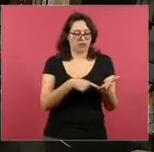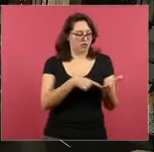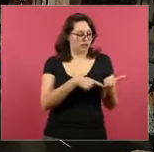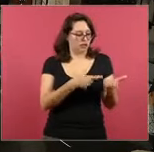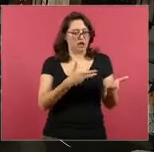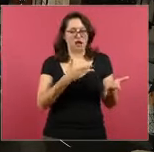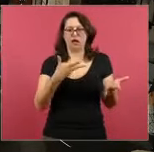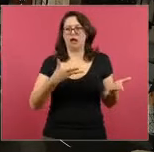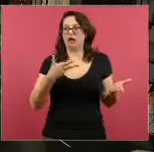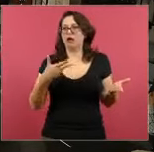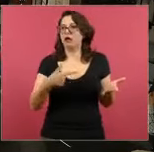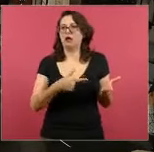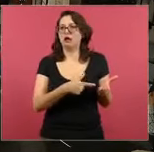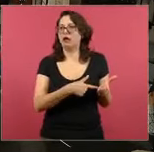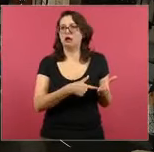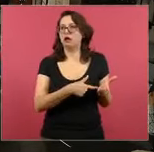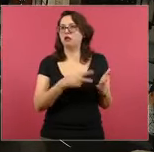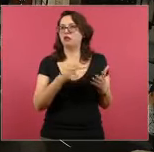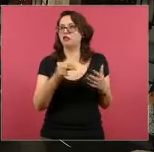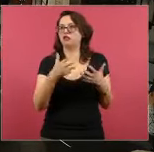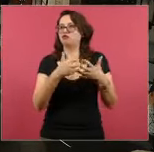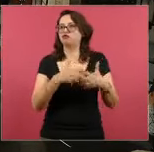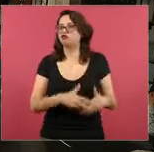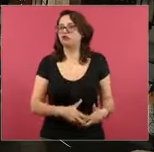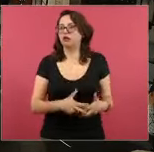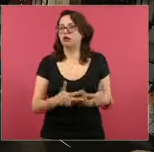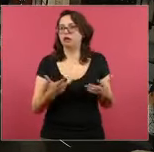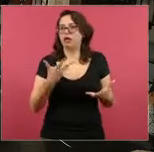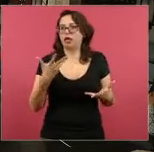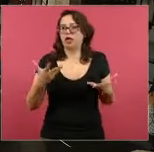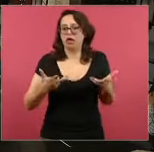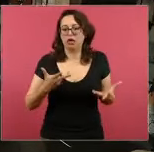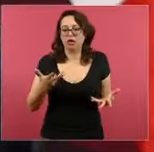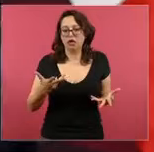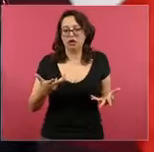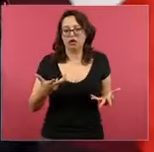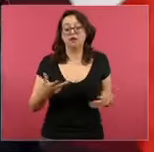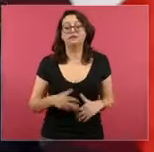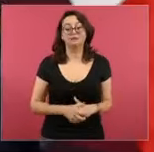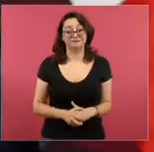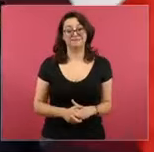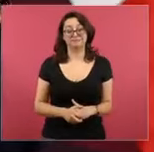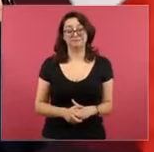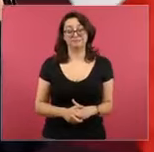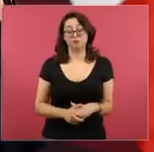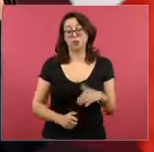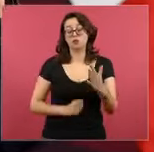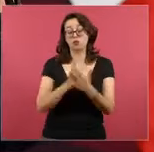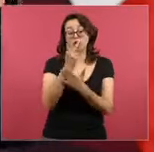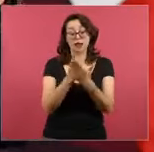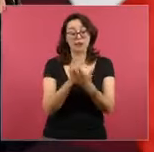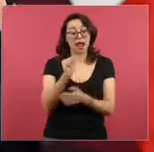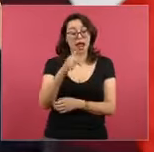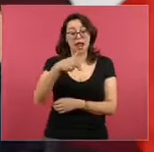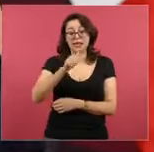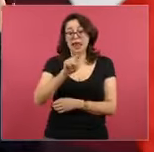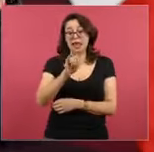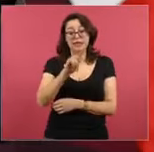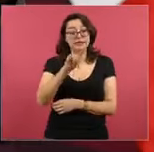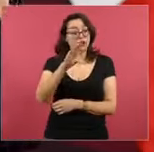programa analítico, pensamos en la posibilidad de, teniendo una especie